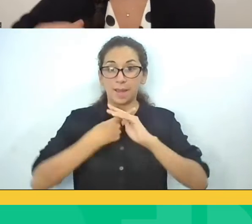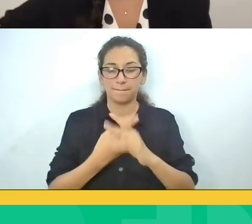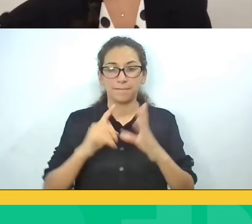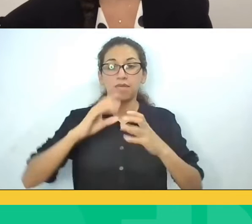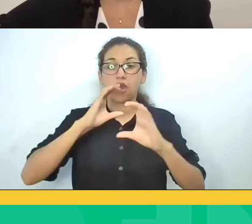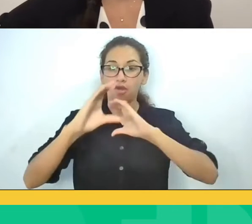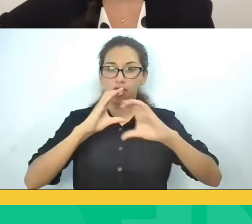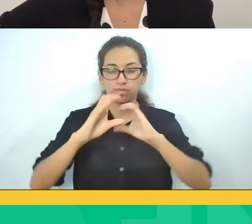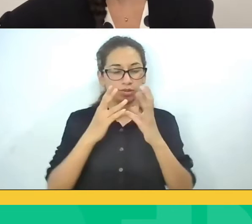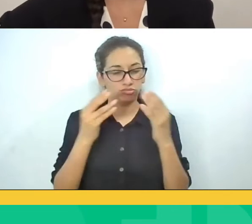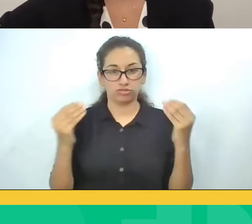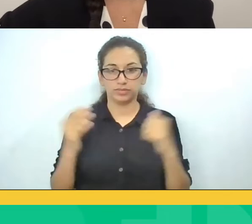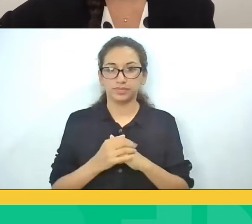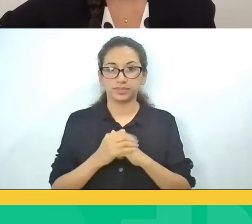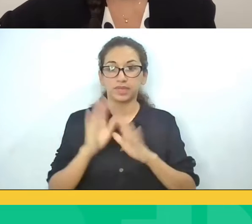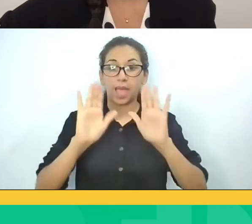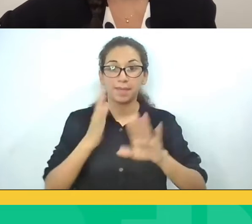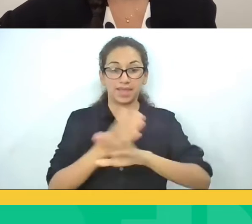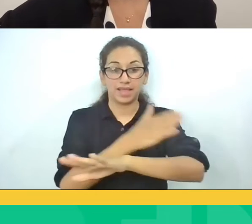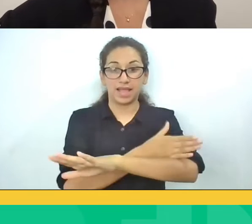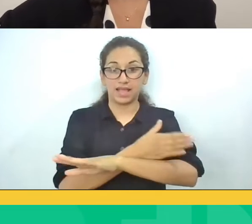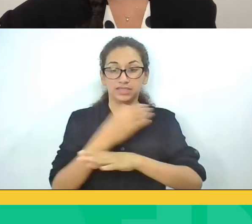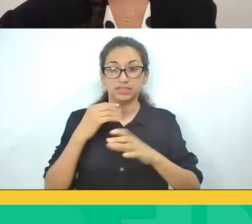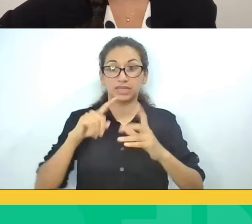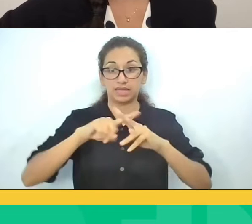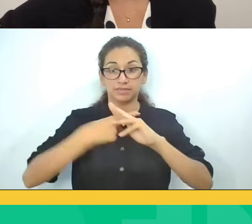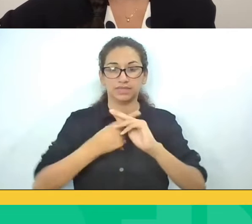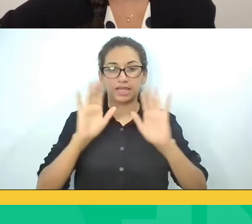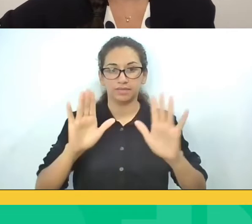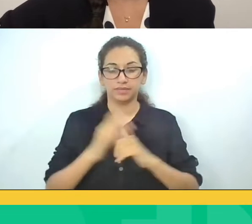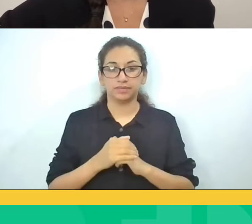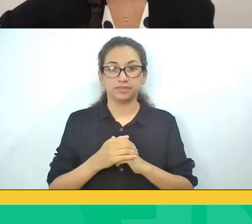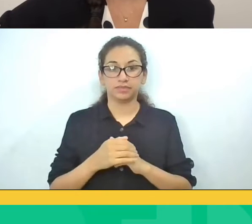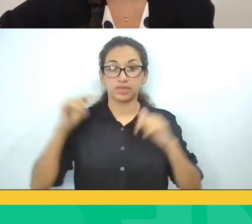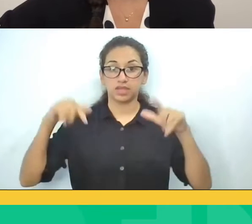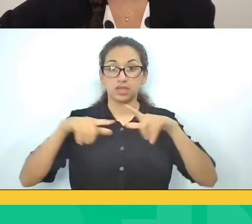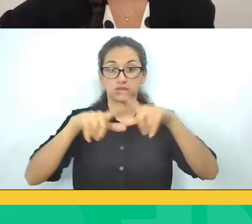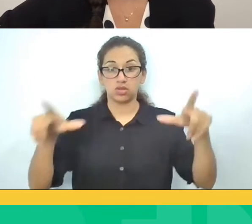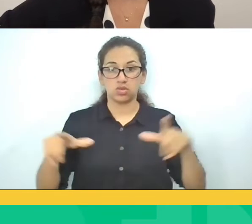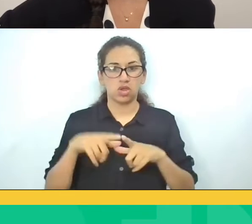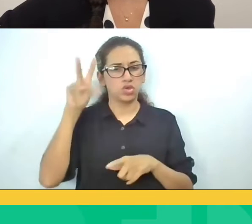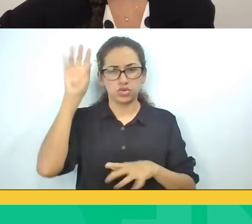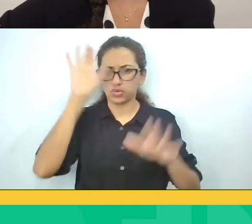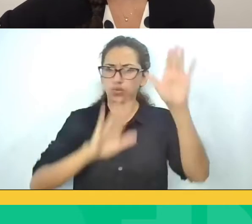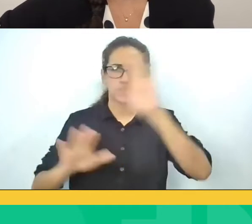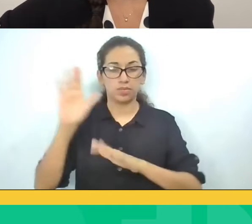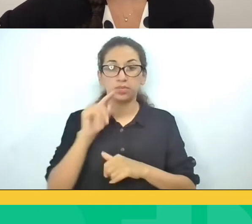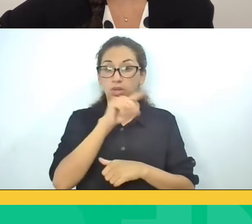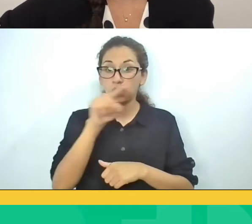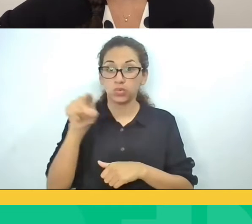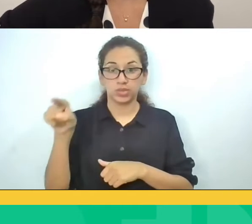bastante. Antes de comenzar, quiero comentarles que, bueno, nos encontramos en un espacio seguro donde todos y todas ustedes van